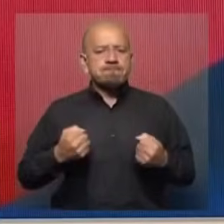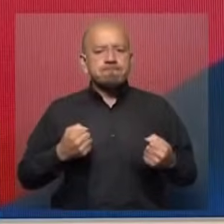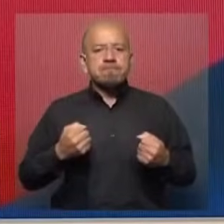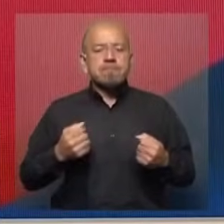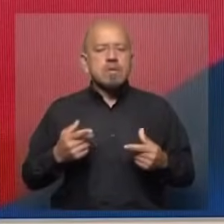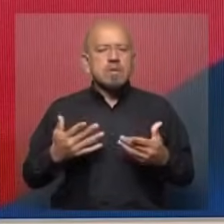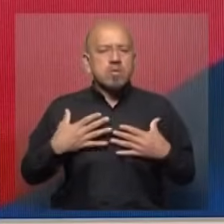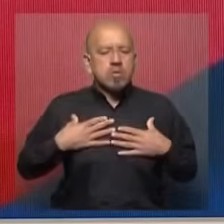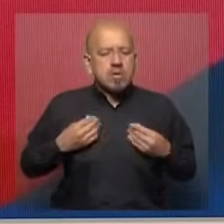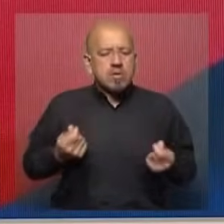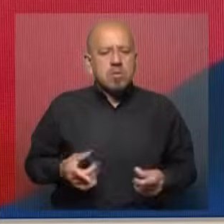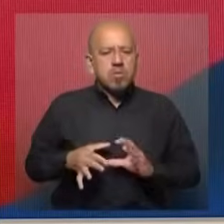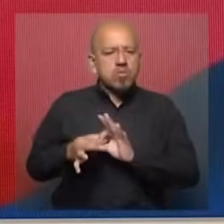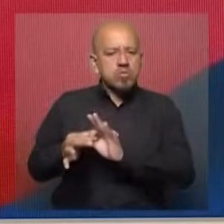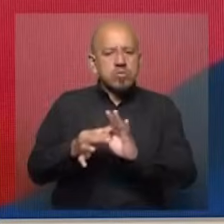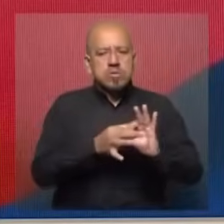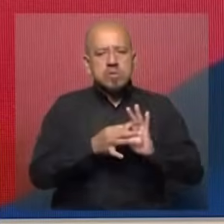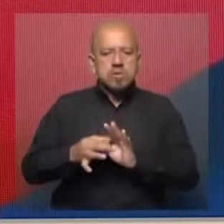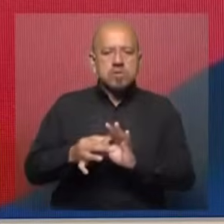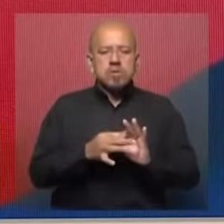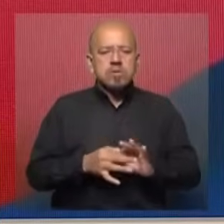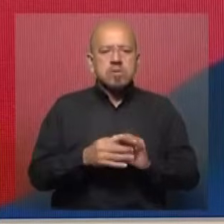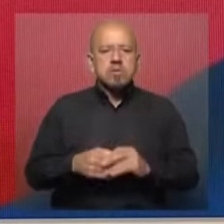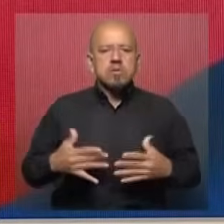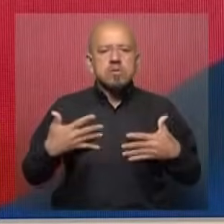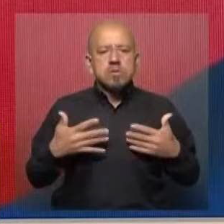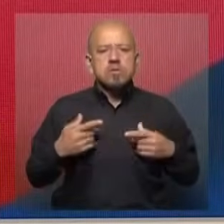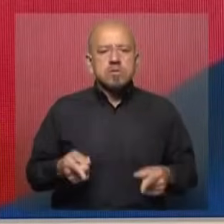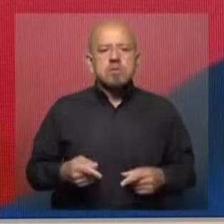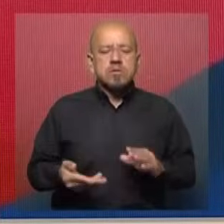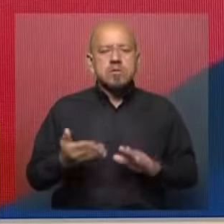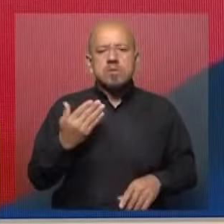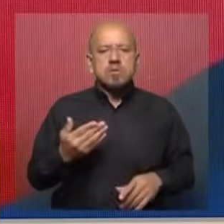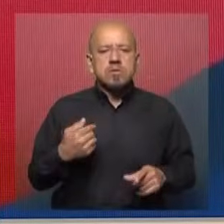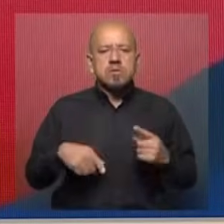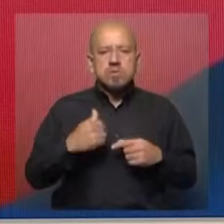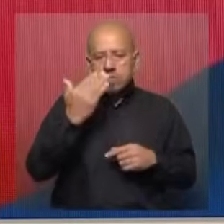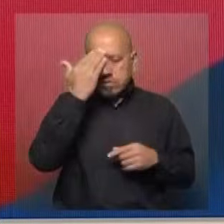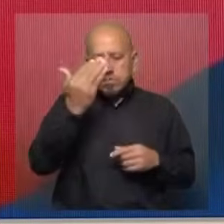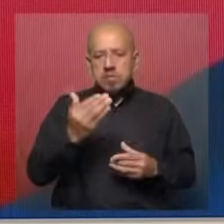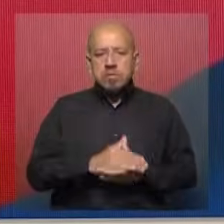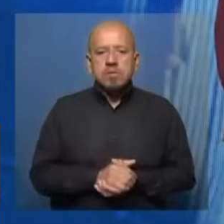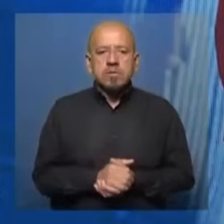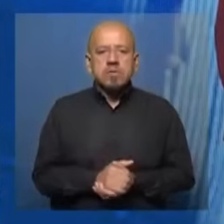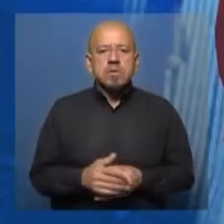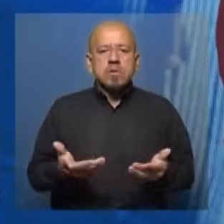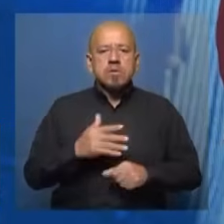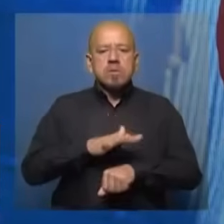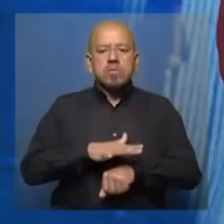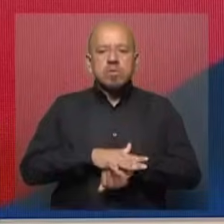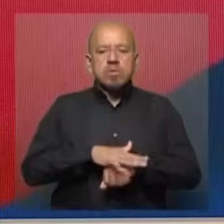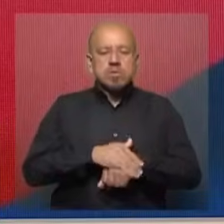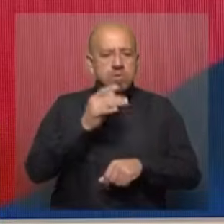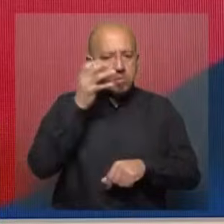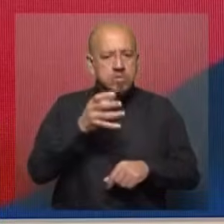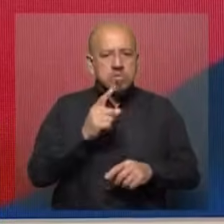unidad que me hace muy feliz y que es una de las cosas que hacen más fuerte al frente. ¿En este momento no la ve en peligro? No,